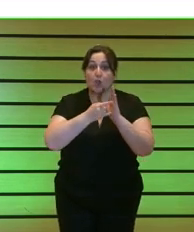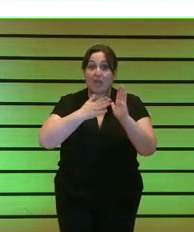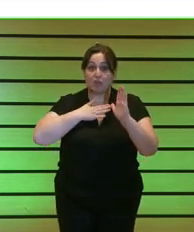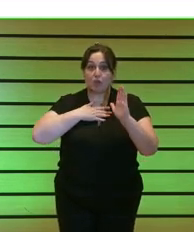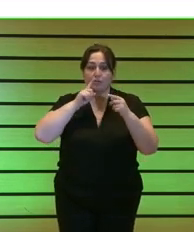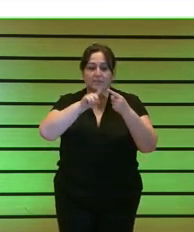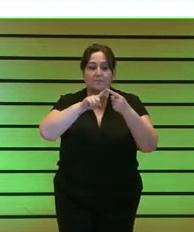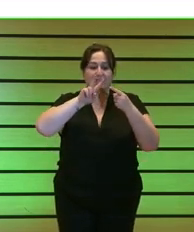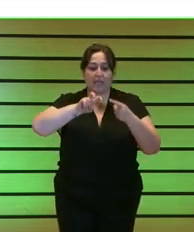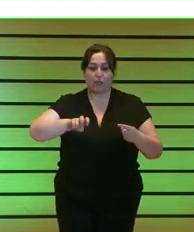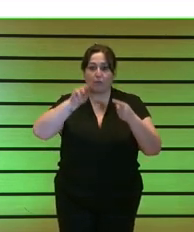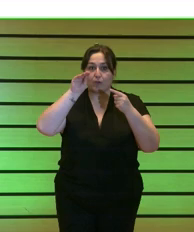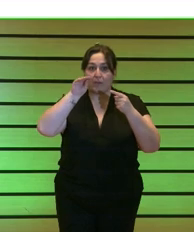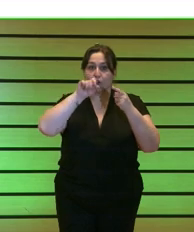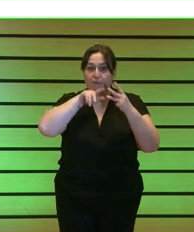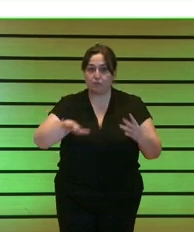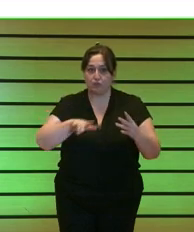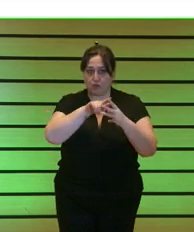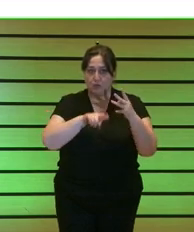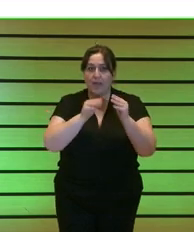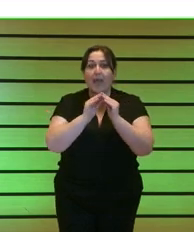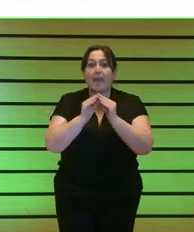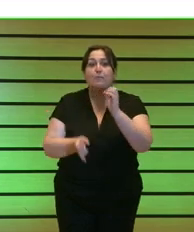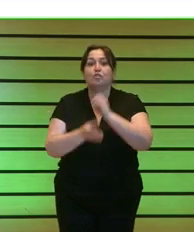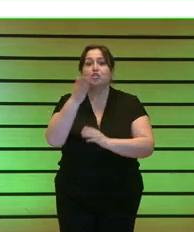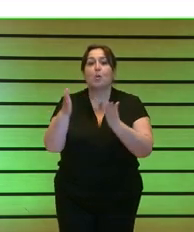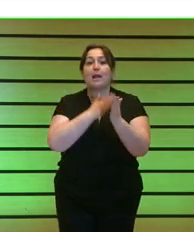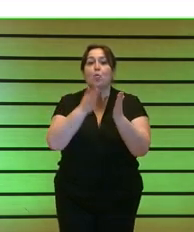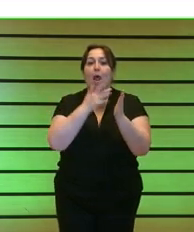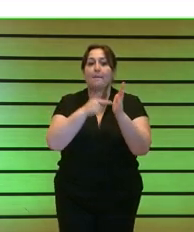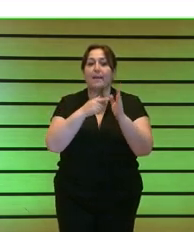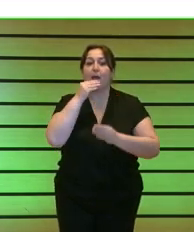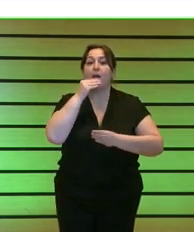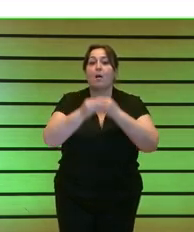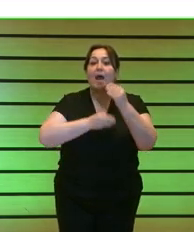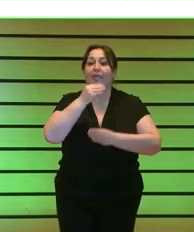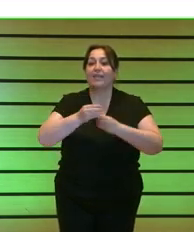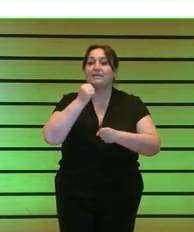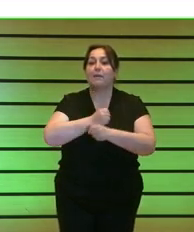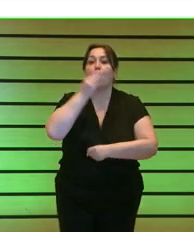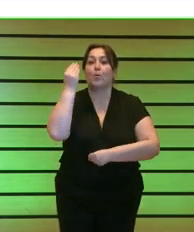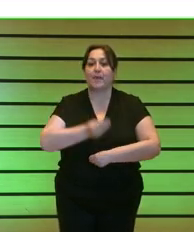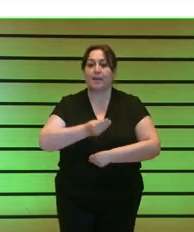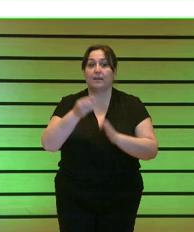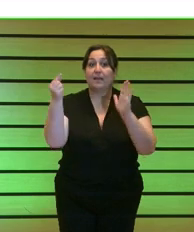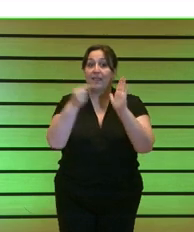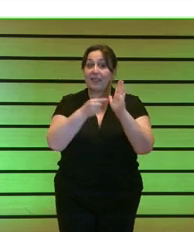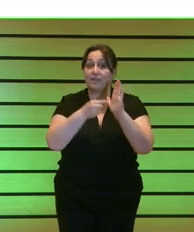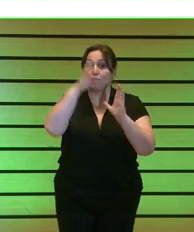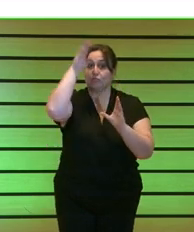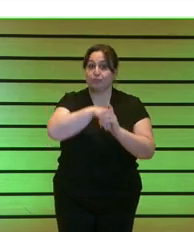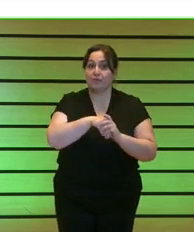formación y difusión y que hemos Pues un manual de buenas prácticas un manual de buenas prácticas que recoge